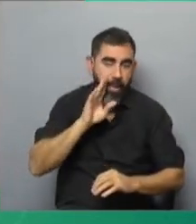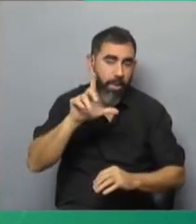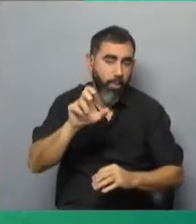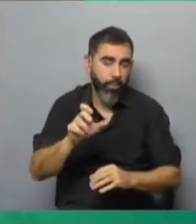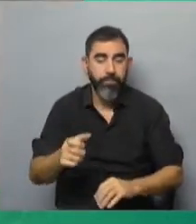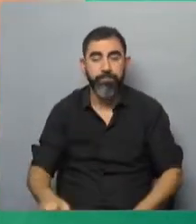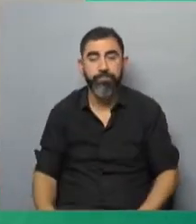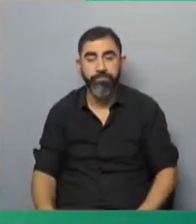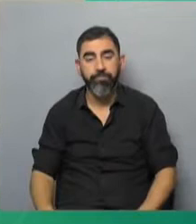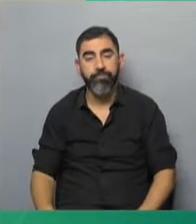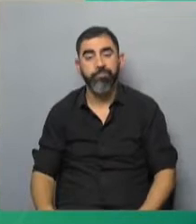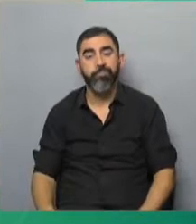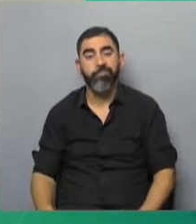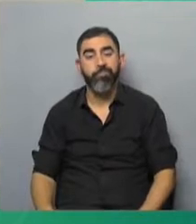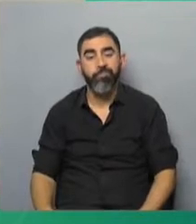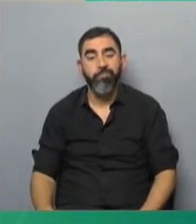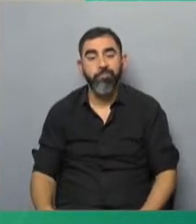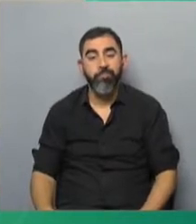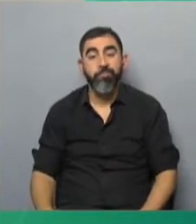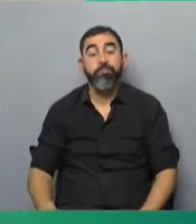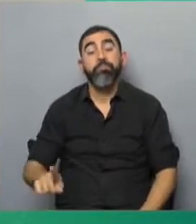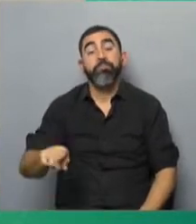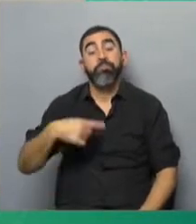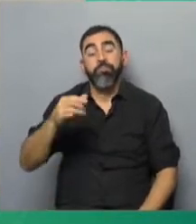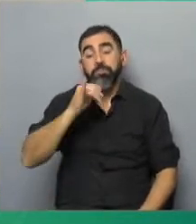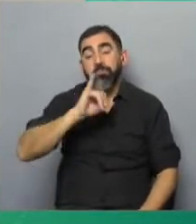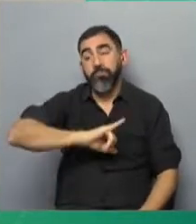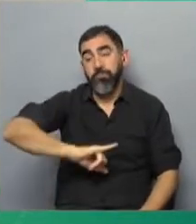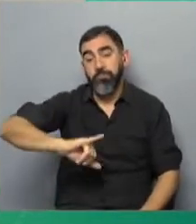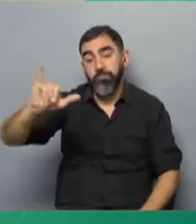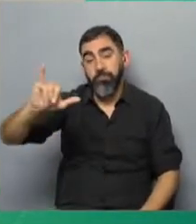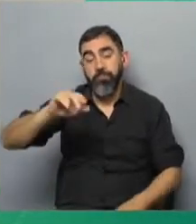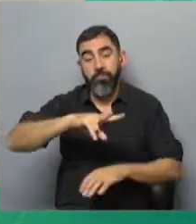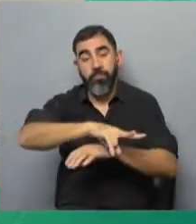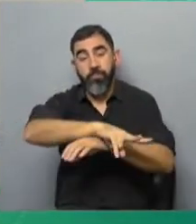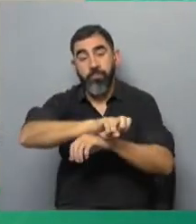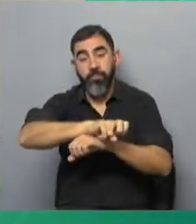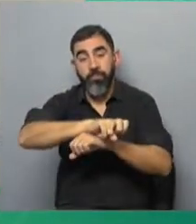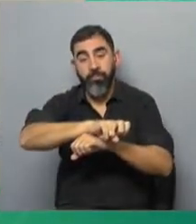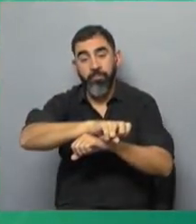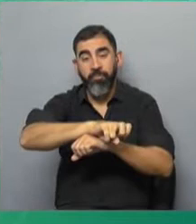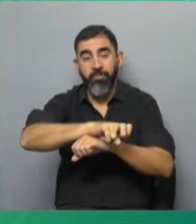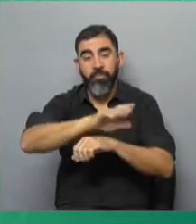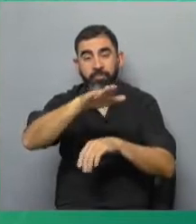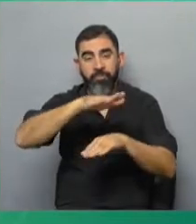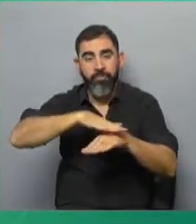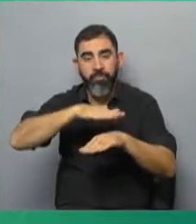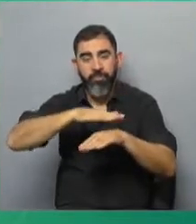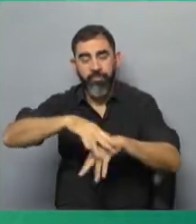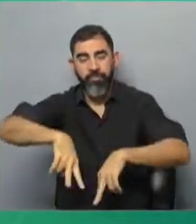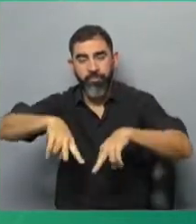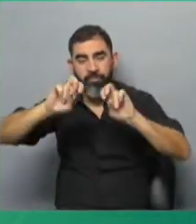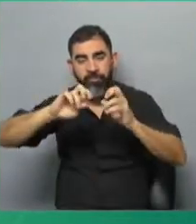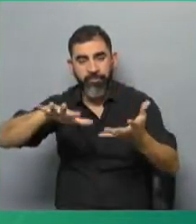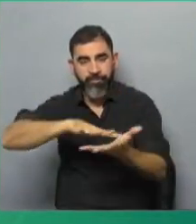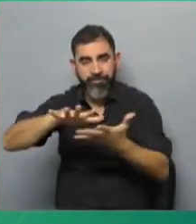Y bueno, y después empezar a hacer la denuncia correspondiente en la fiscalía, que es la encargada de investigar estos